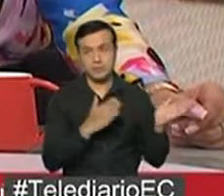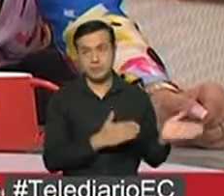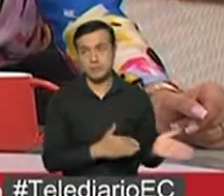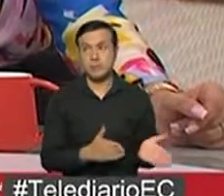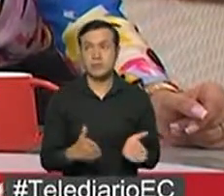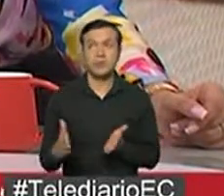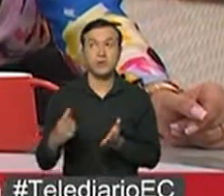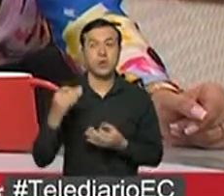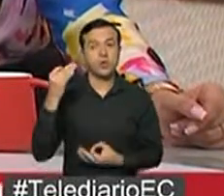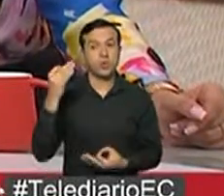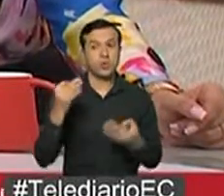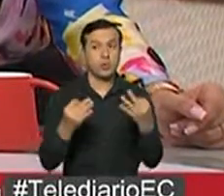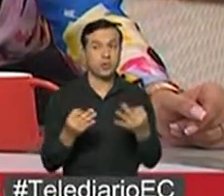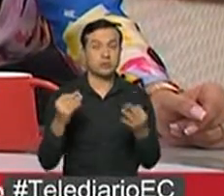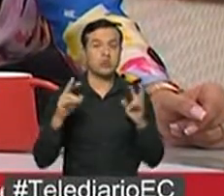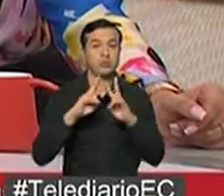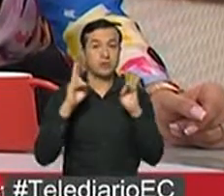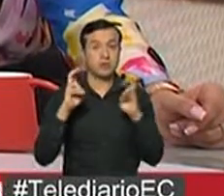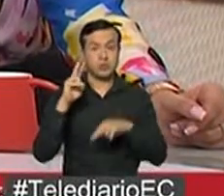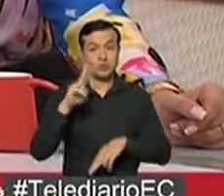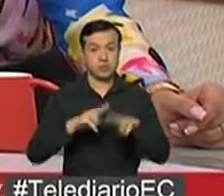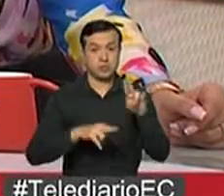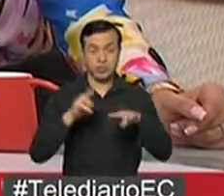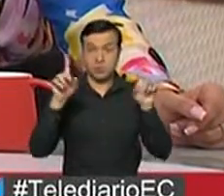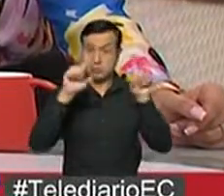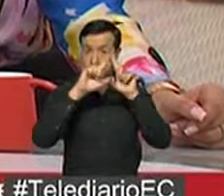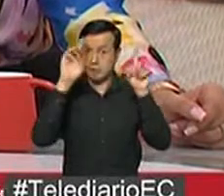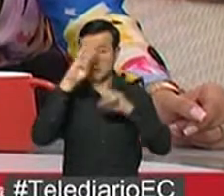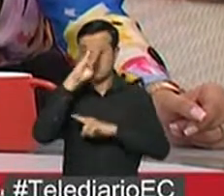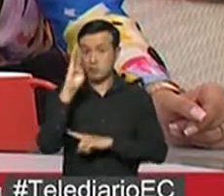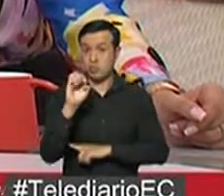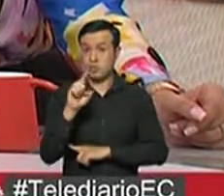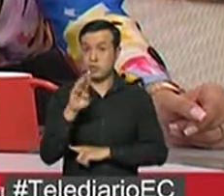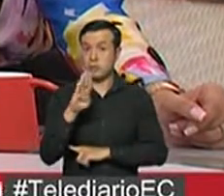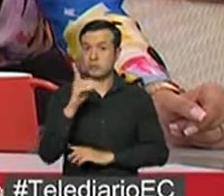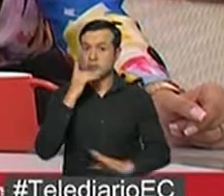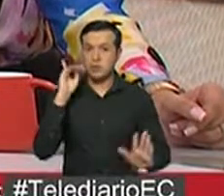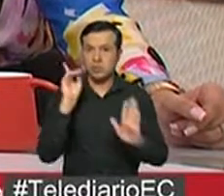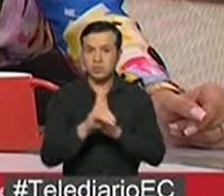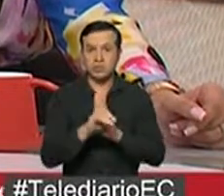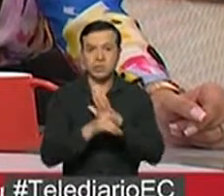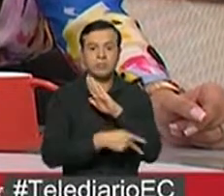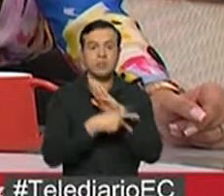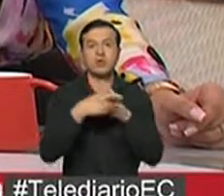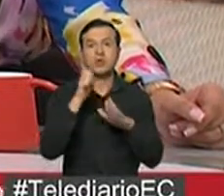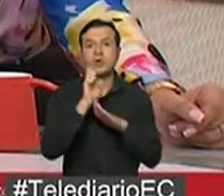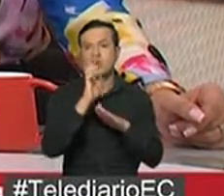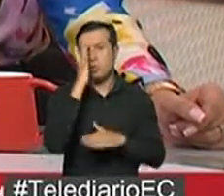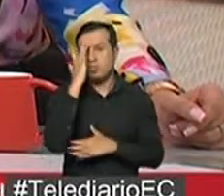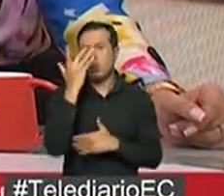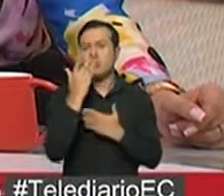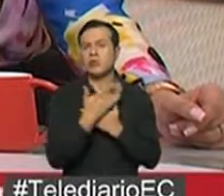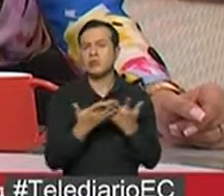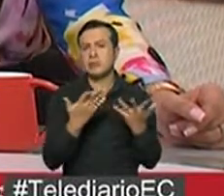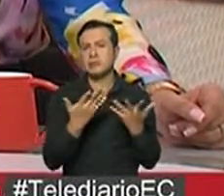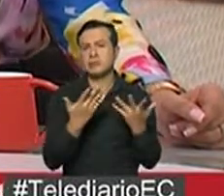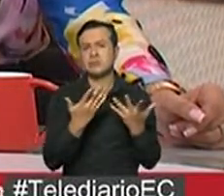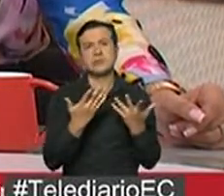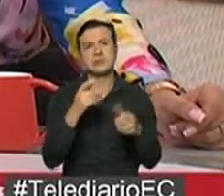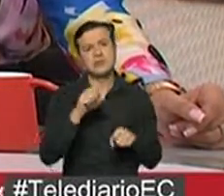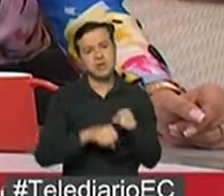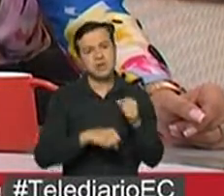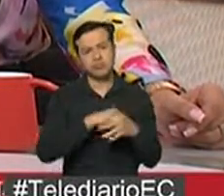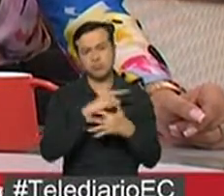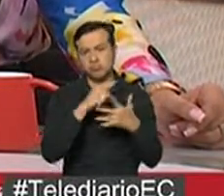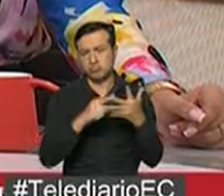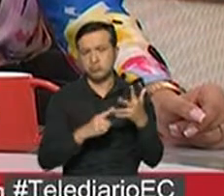audiencia de juicio en la que la constructora brasileña odebrecht demanda a petroecuador por daños y perjuicios ambas